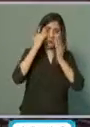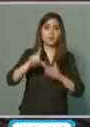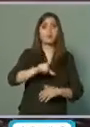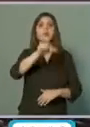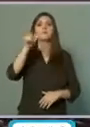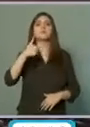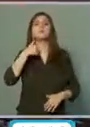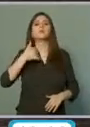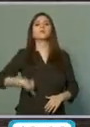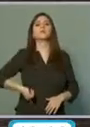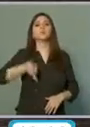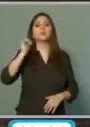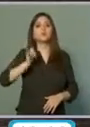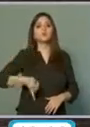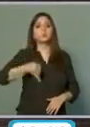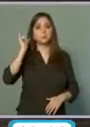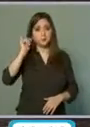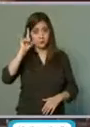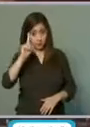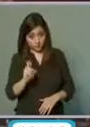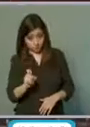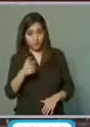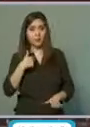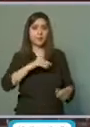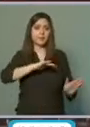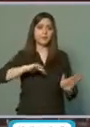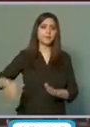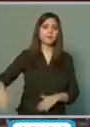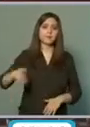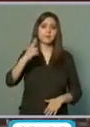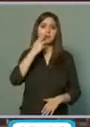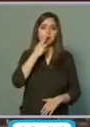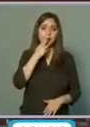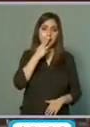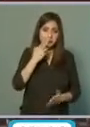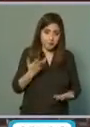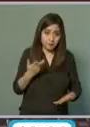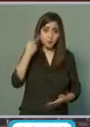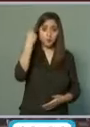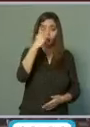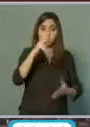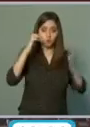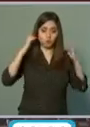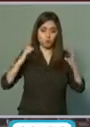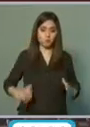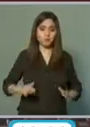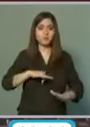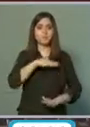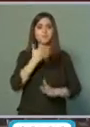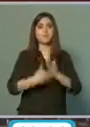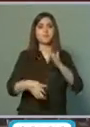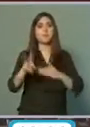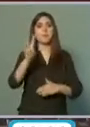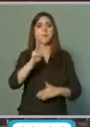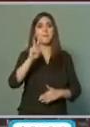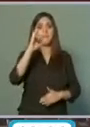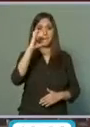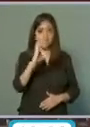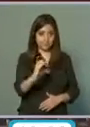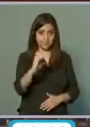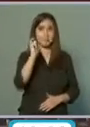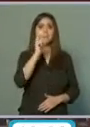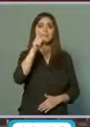fumar, ¿no? Dejas de fumar. ¿Sabías que la vitamina C es muy poca la que produce tu cuerpo? Y el fumar te destruye más